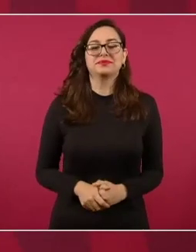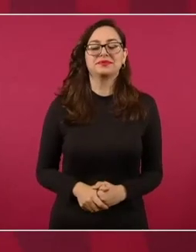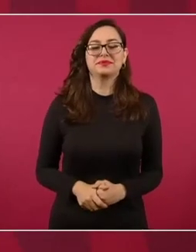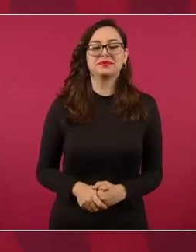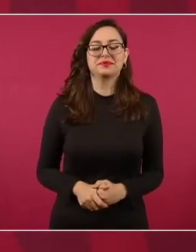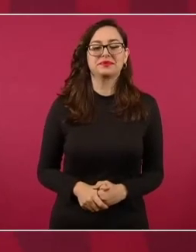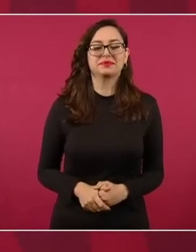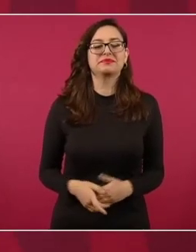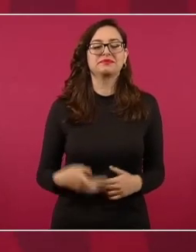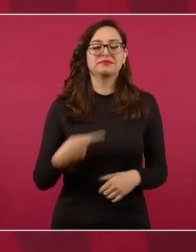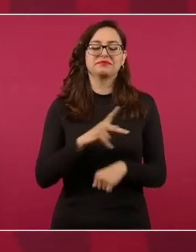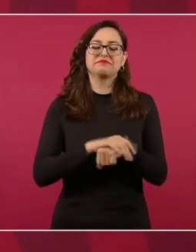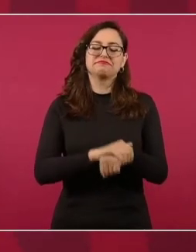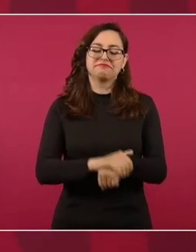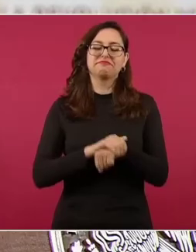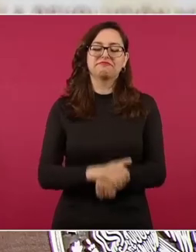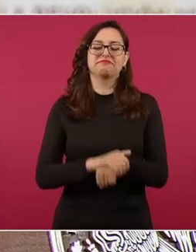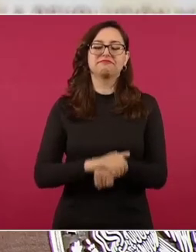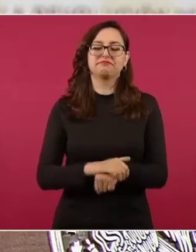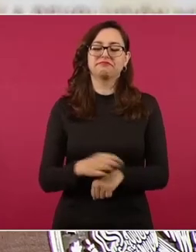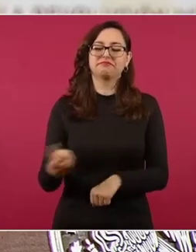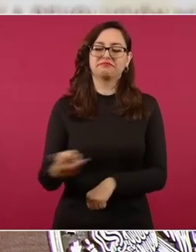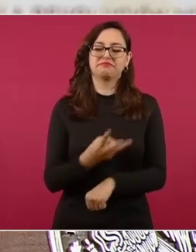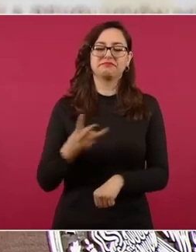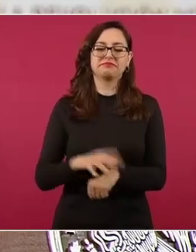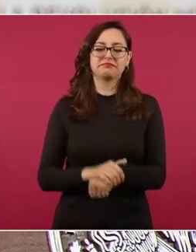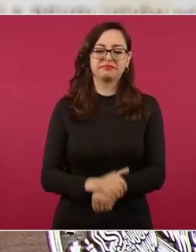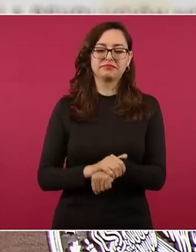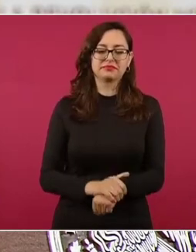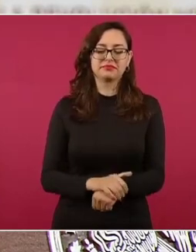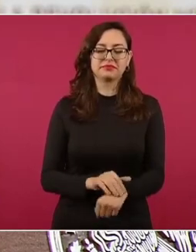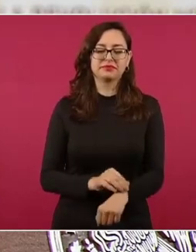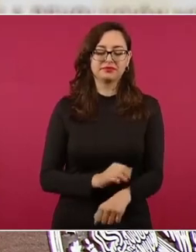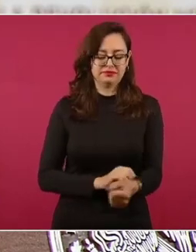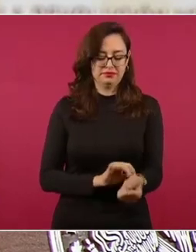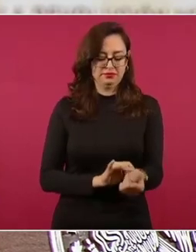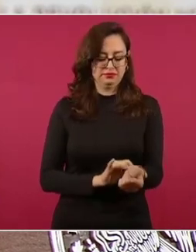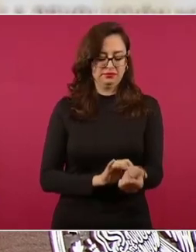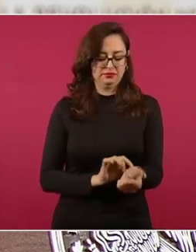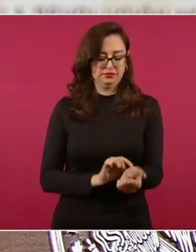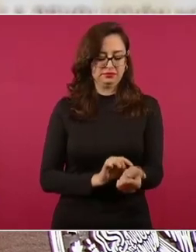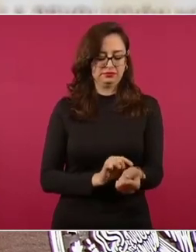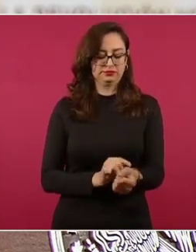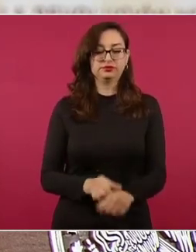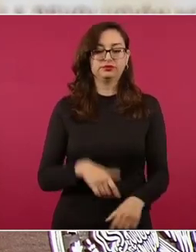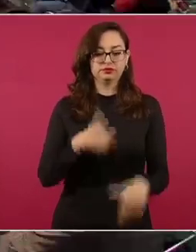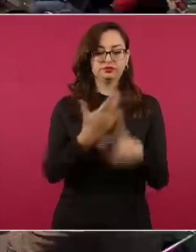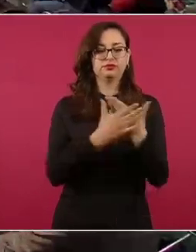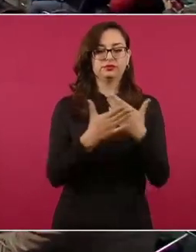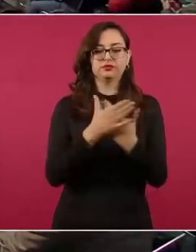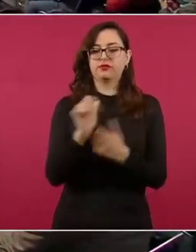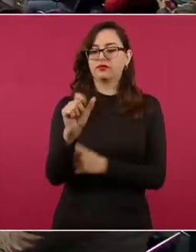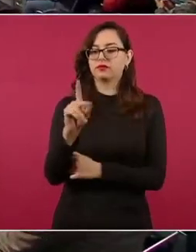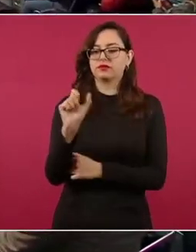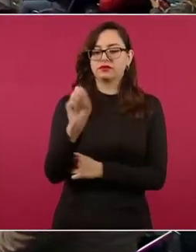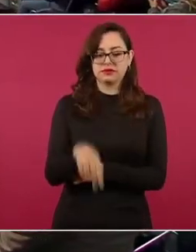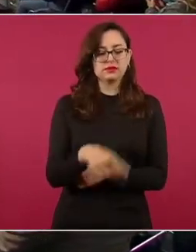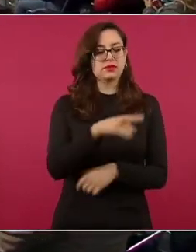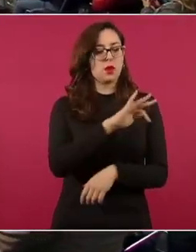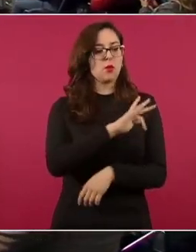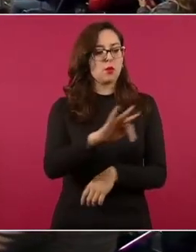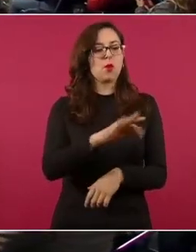pero somos muy amigos, entonces Adán puede atenderlos. ¿Y a quién quiere más de sus hermanos?